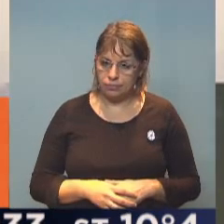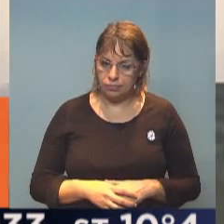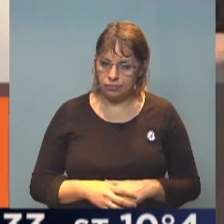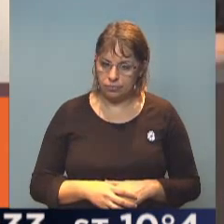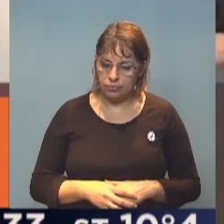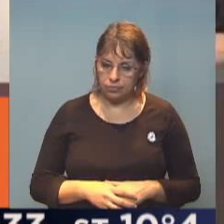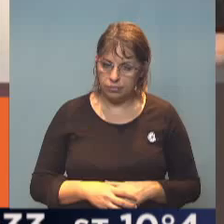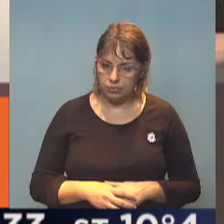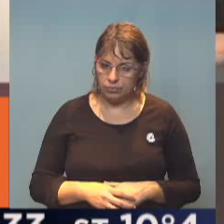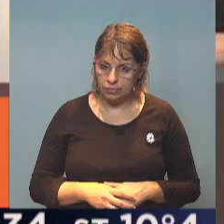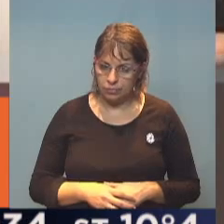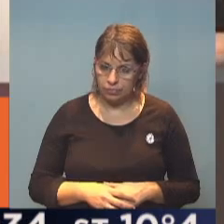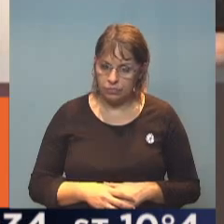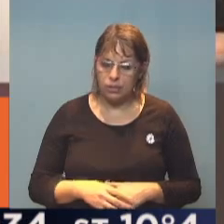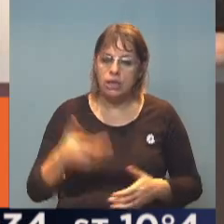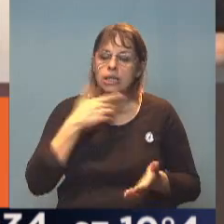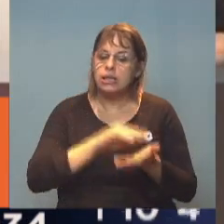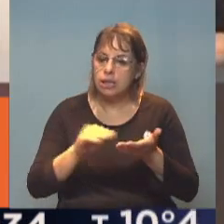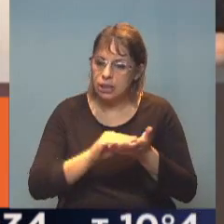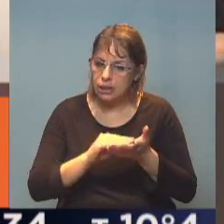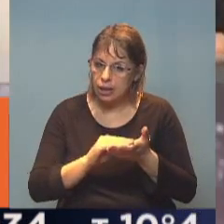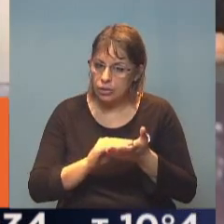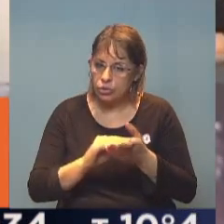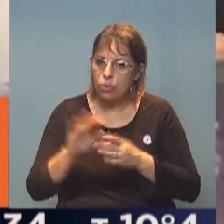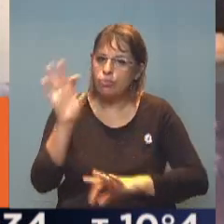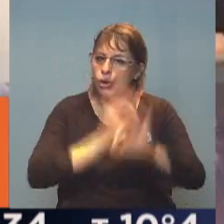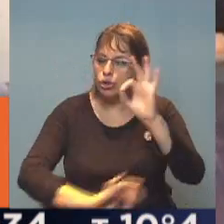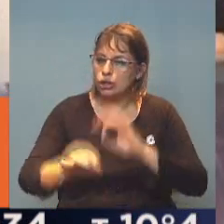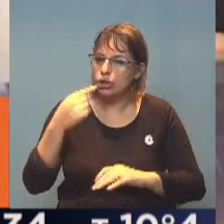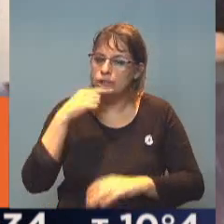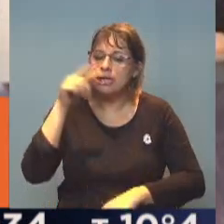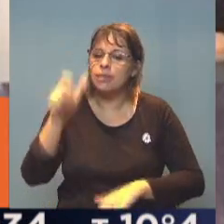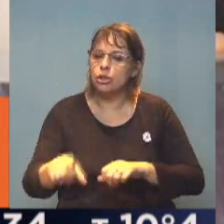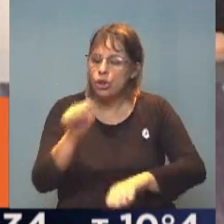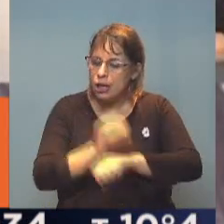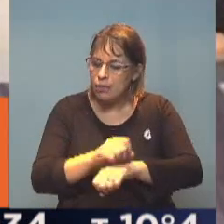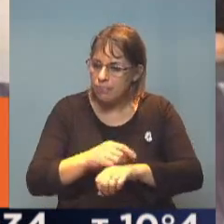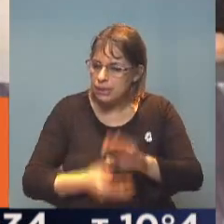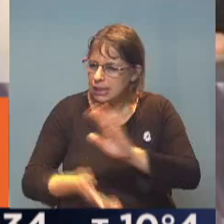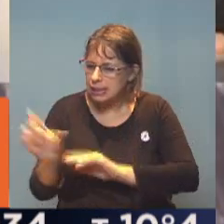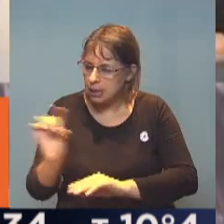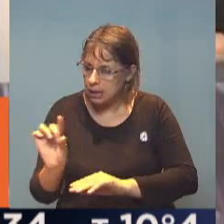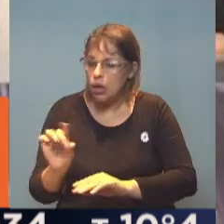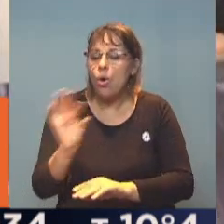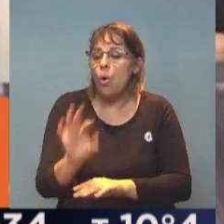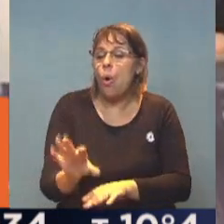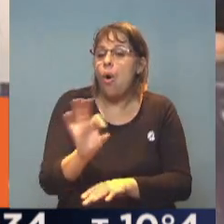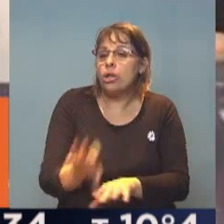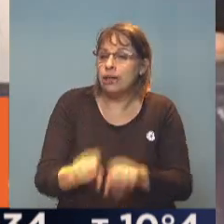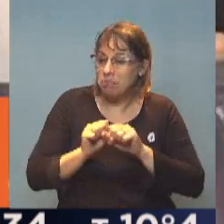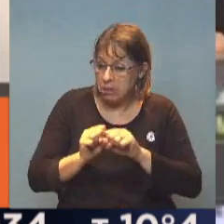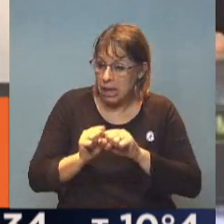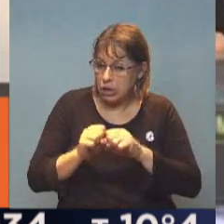lecciones que impuso el senado al proyecto que limita las excarcelaciones o salidas anticipadas a quienes